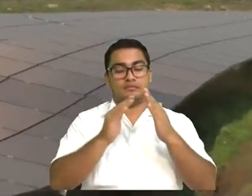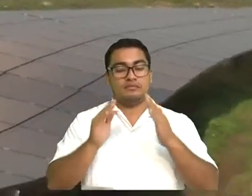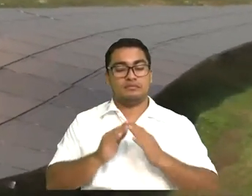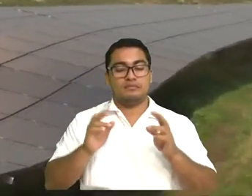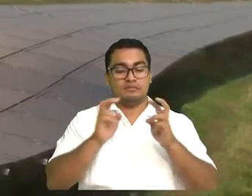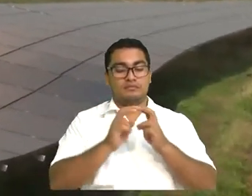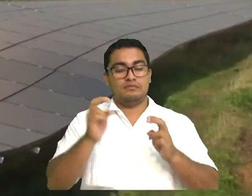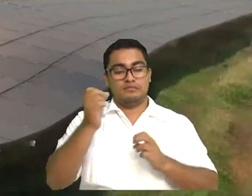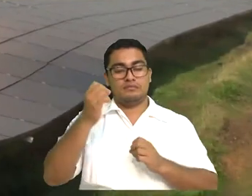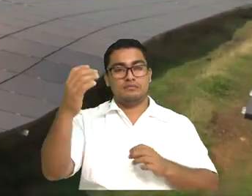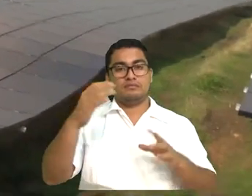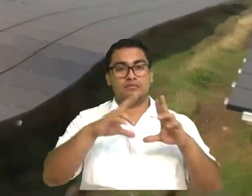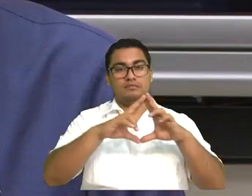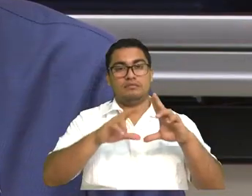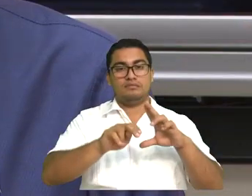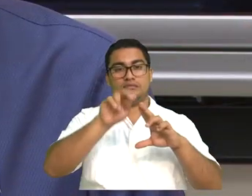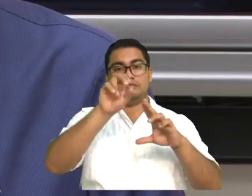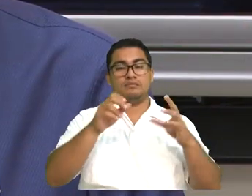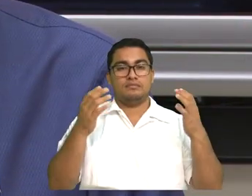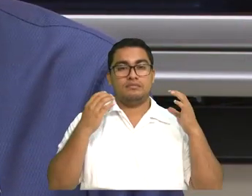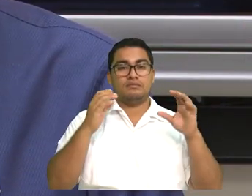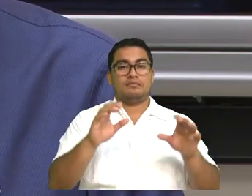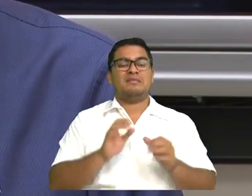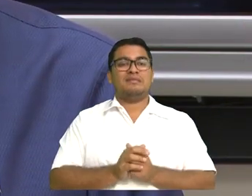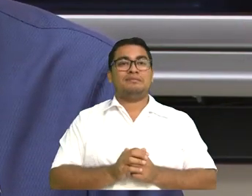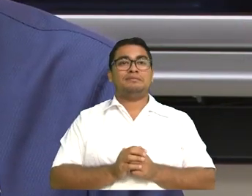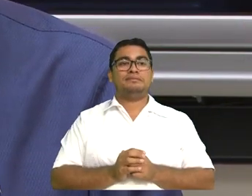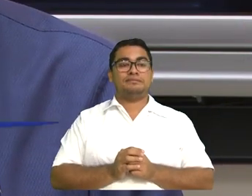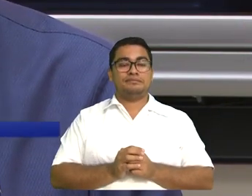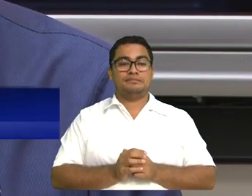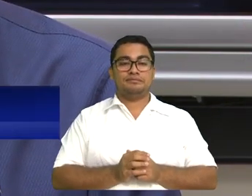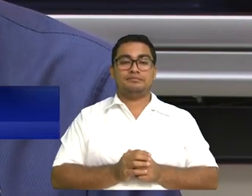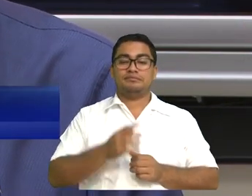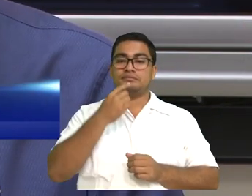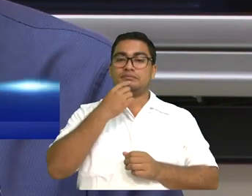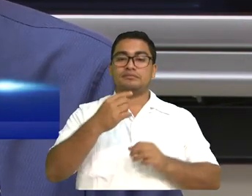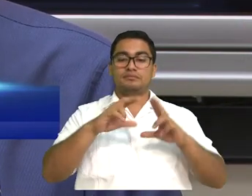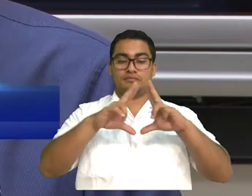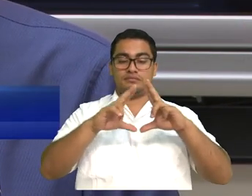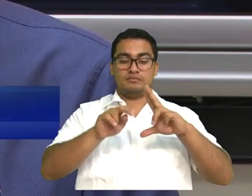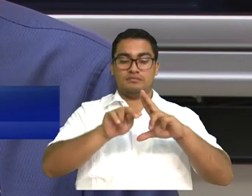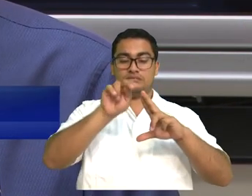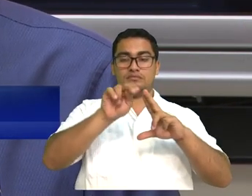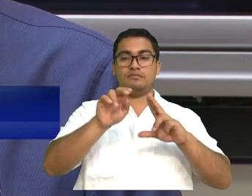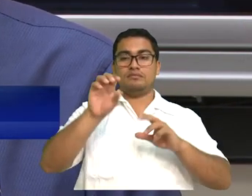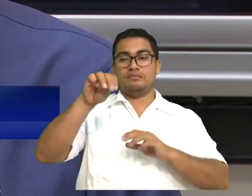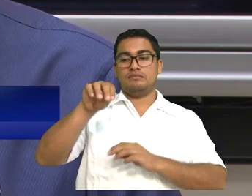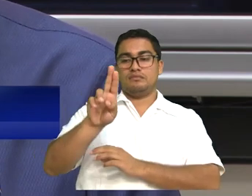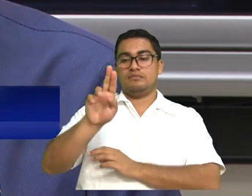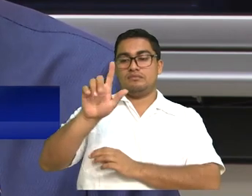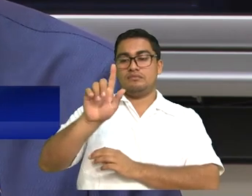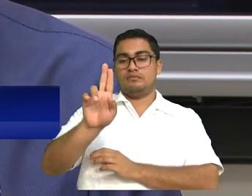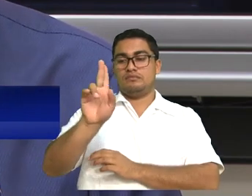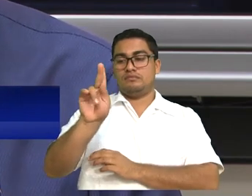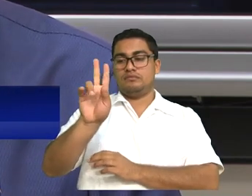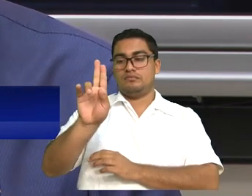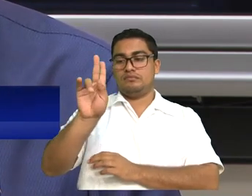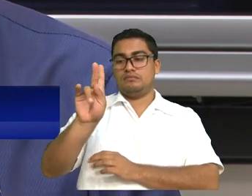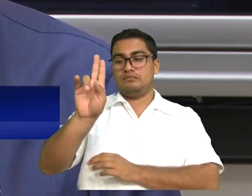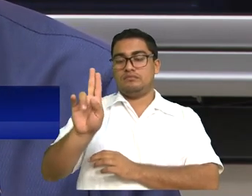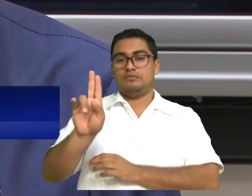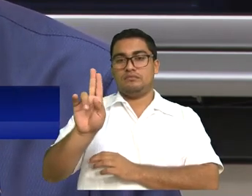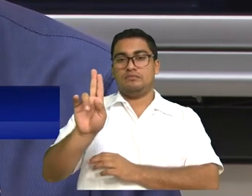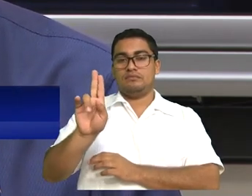las comunidades del Caribe Norte. Caribe Norte, Mulucucú, Bacá, sector El Pato,